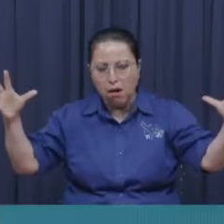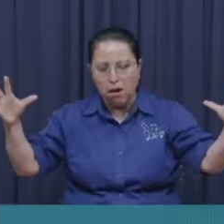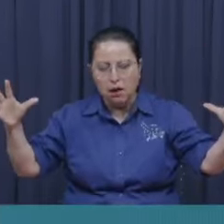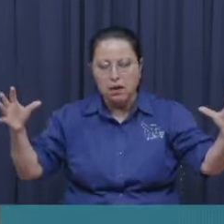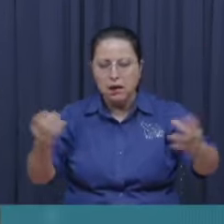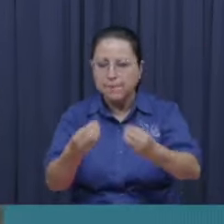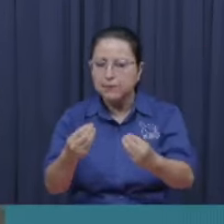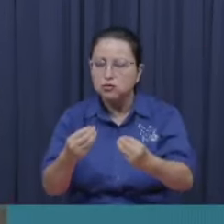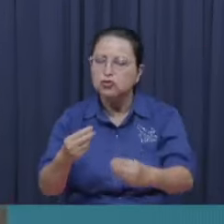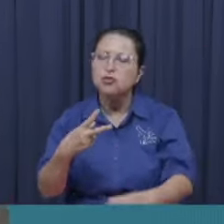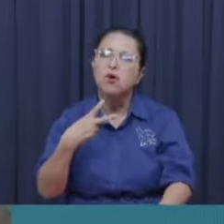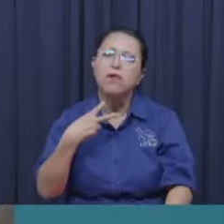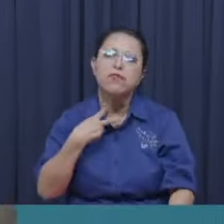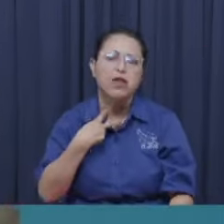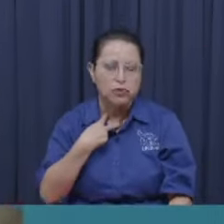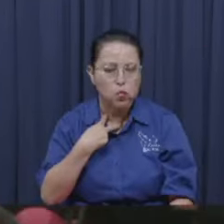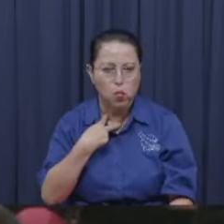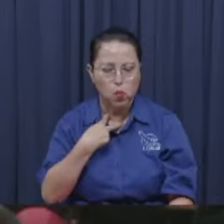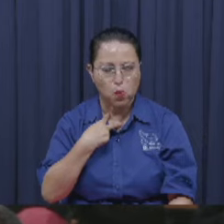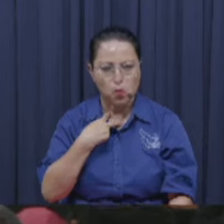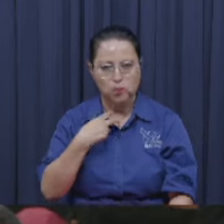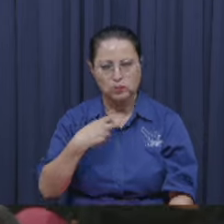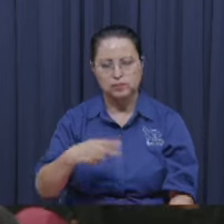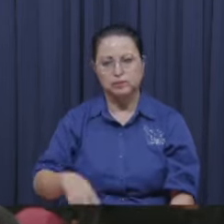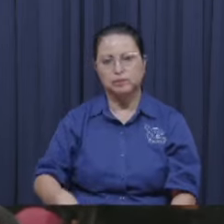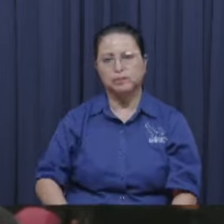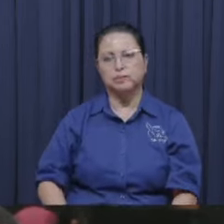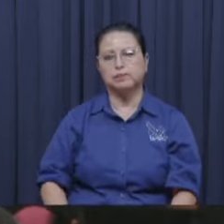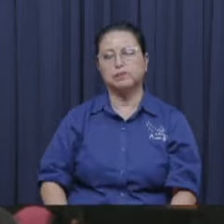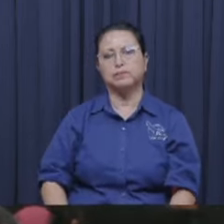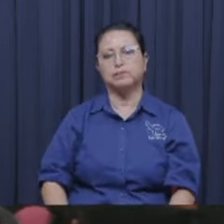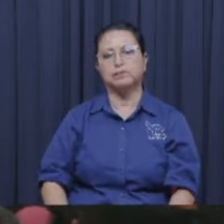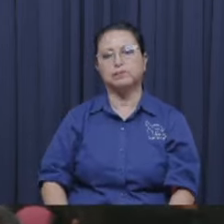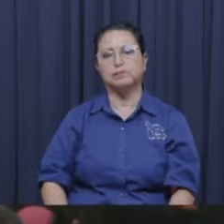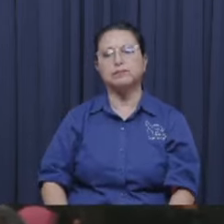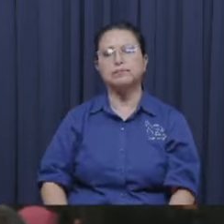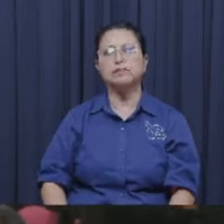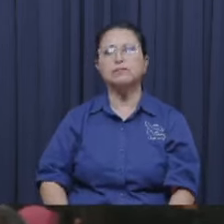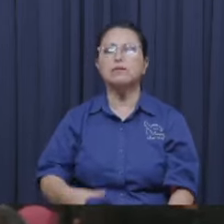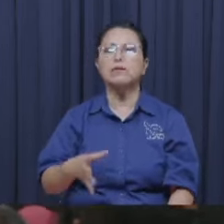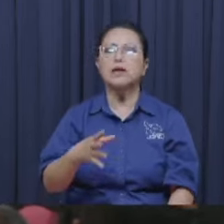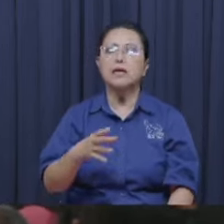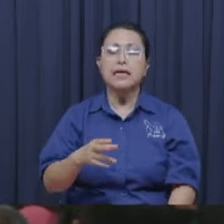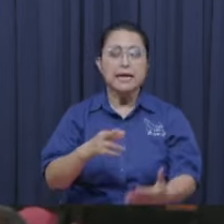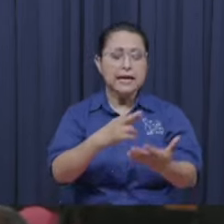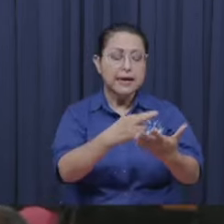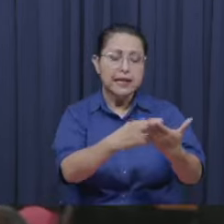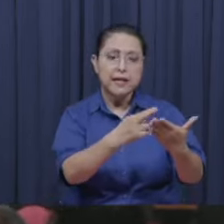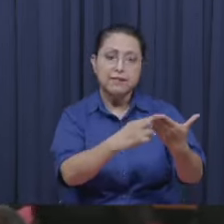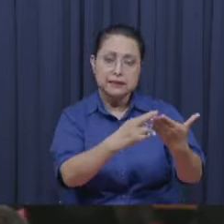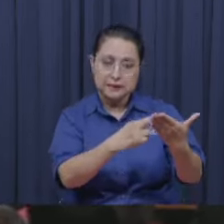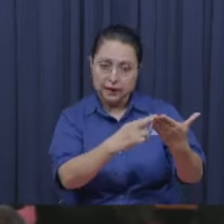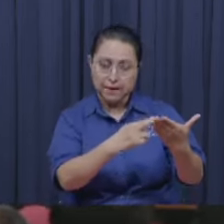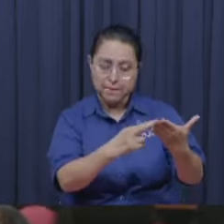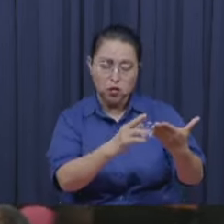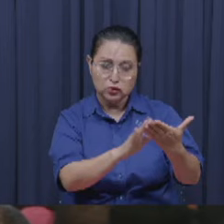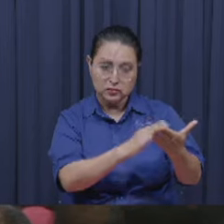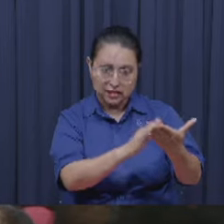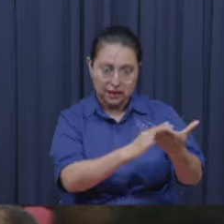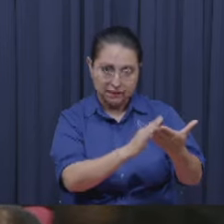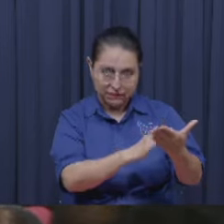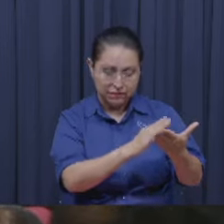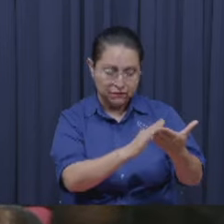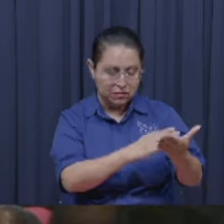que todos saben de lo que estoy hablando, me imagino, ¿verdad? Pero yo quisiera que revisáramos algunas cosas que dice la